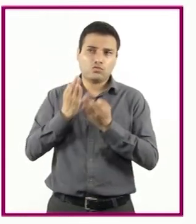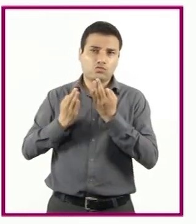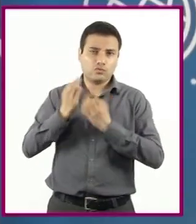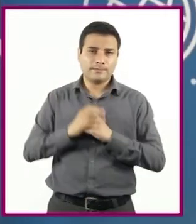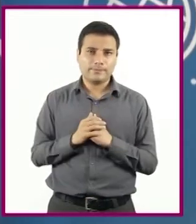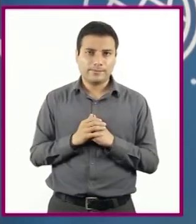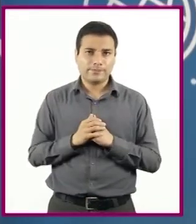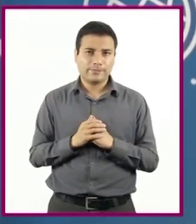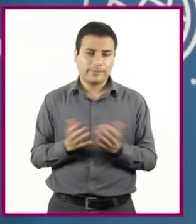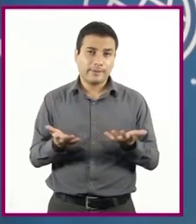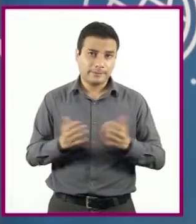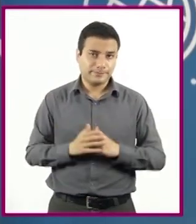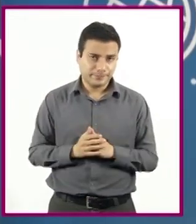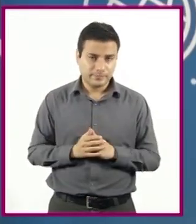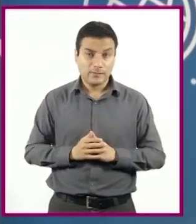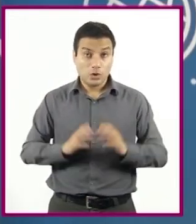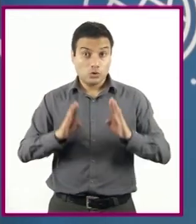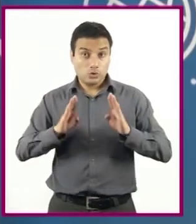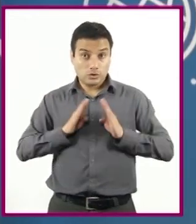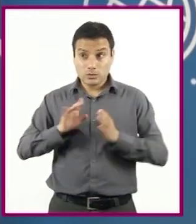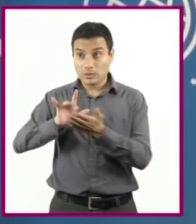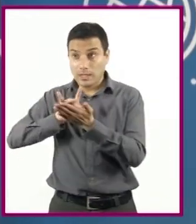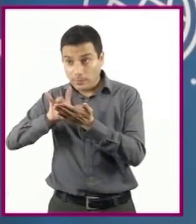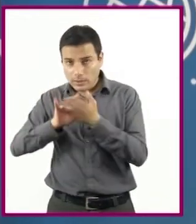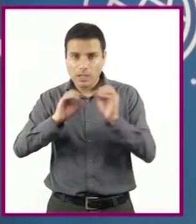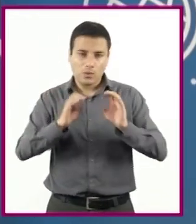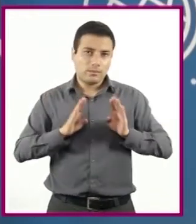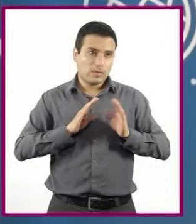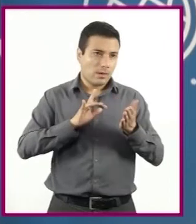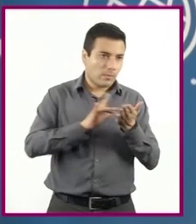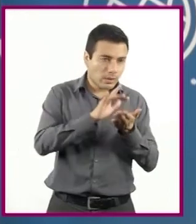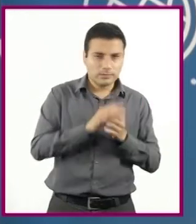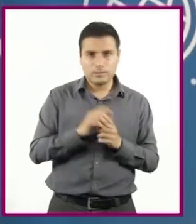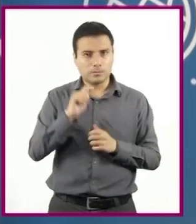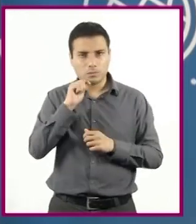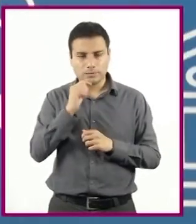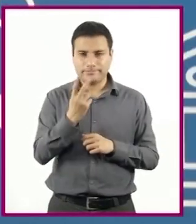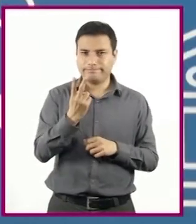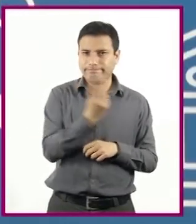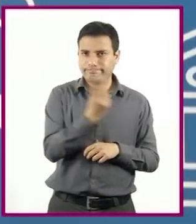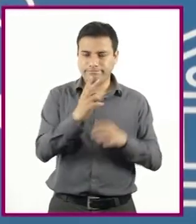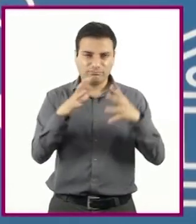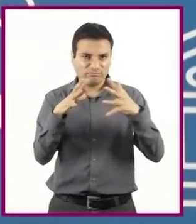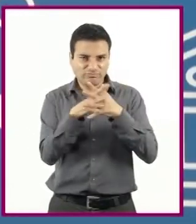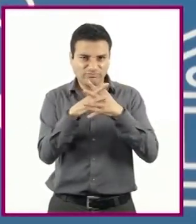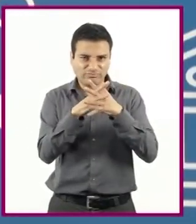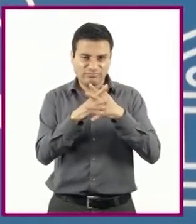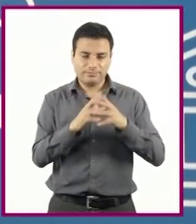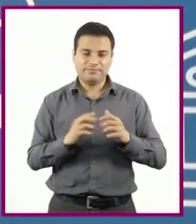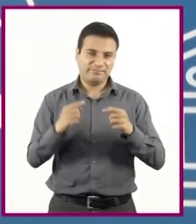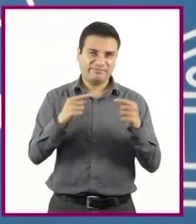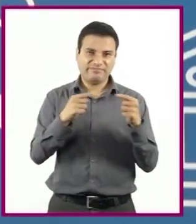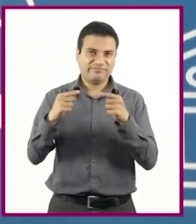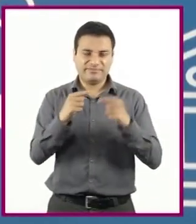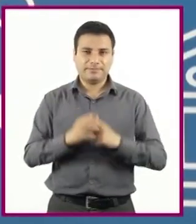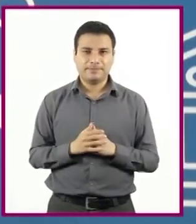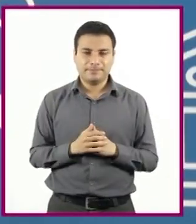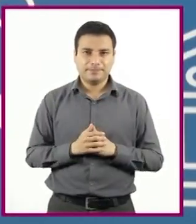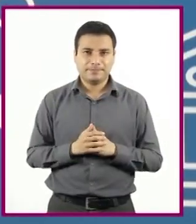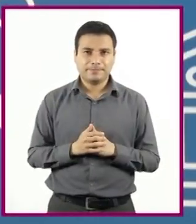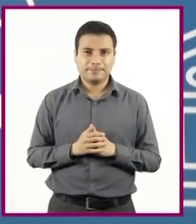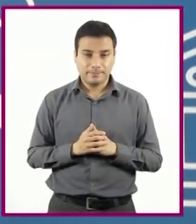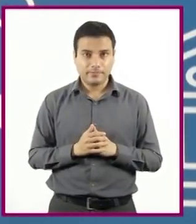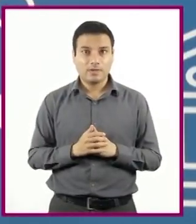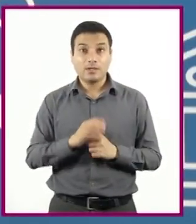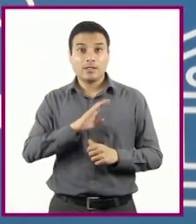ambos casos, la milicia les sirvió para ascender socialmente. Las preocupaciones políticas y el devenir de la